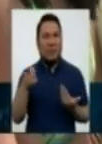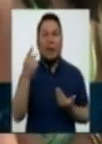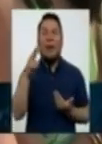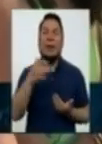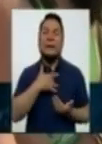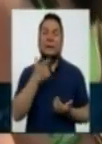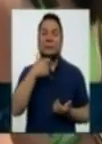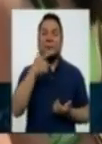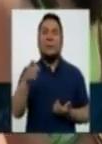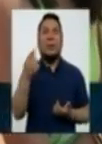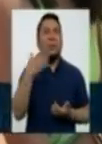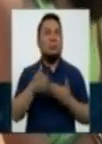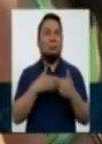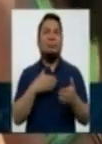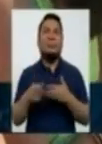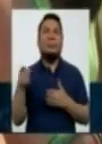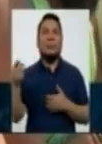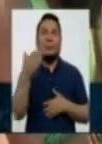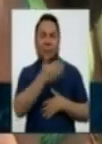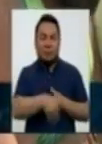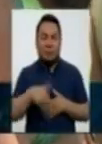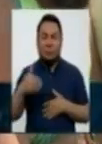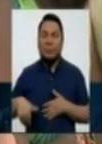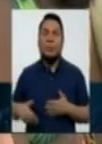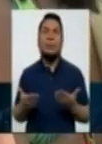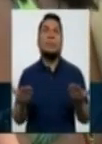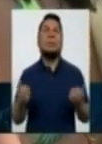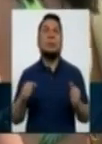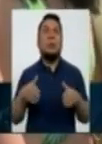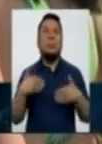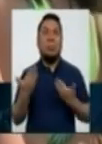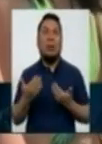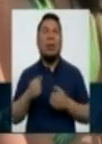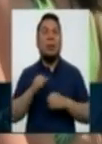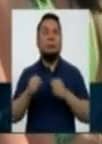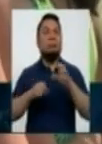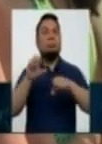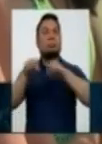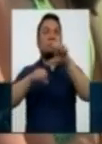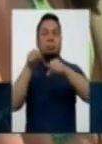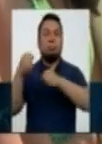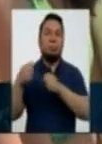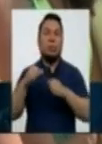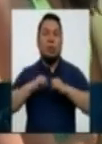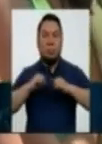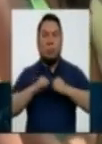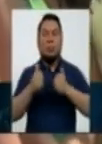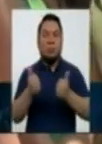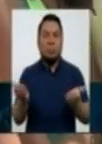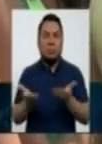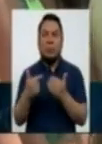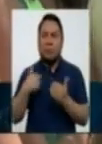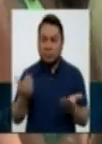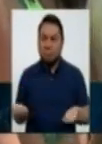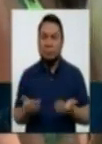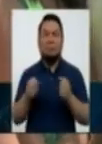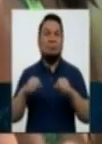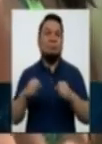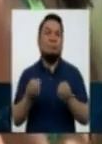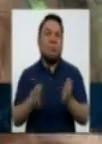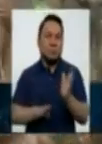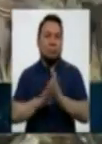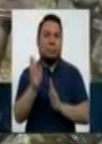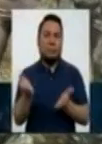porque mira cómo el joven, sin tener sus miembros posteriores, ha podido hacer y realizar absolutamente todo. Las ganas no se le quitan, ¿no? Y